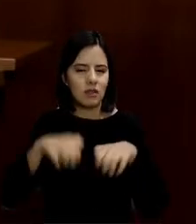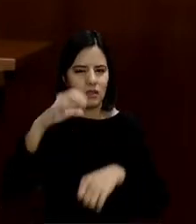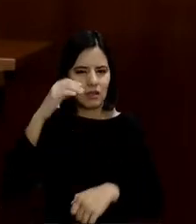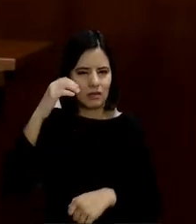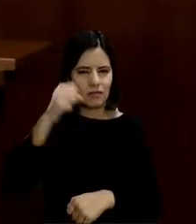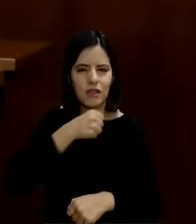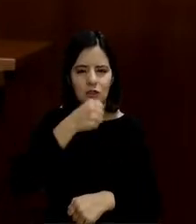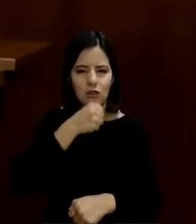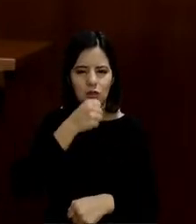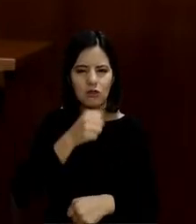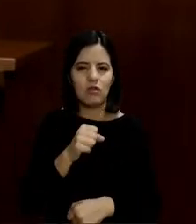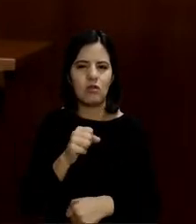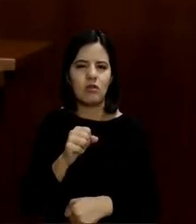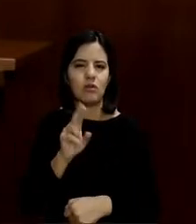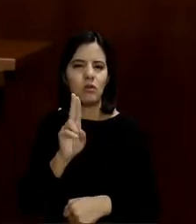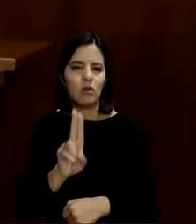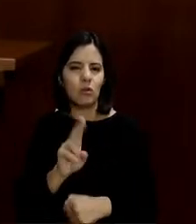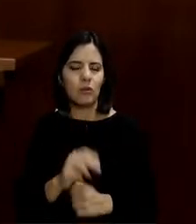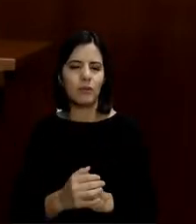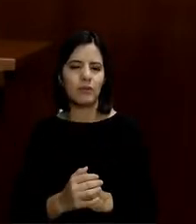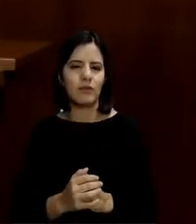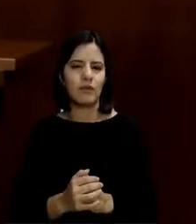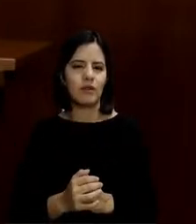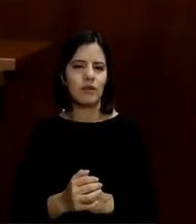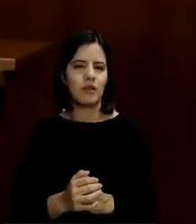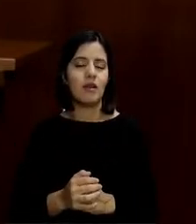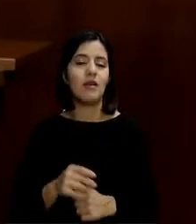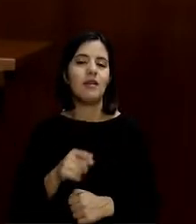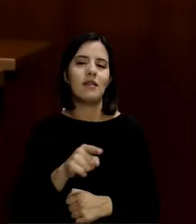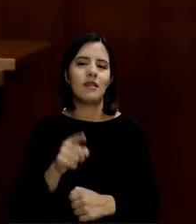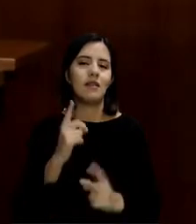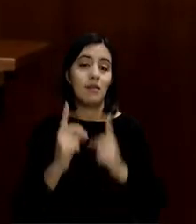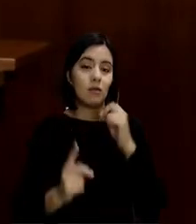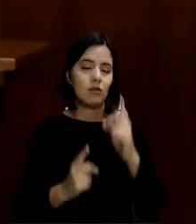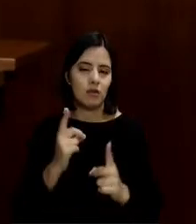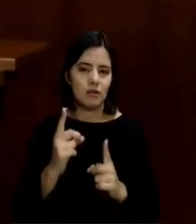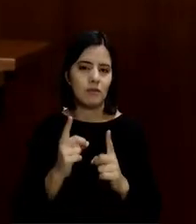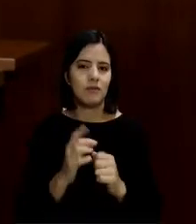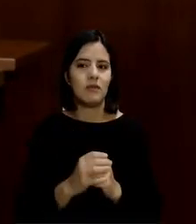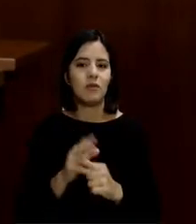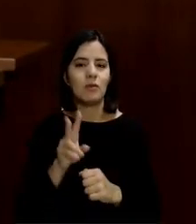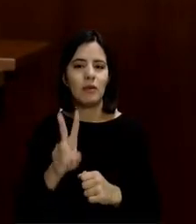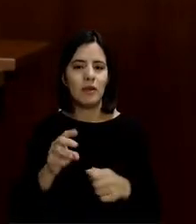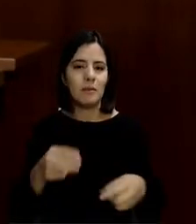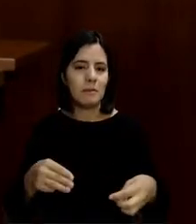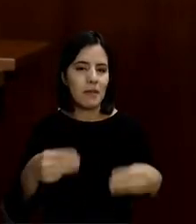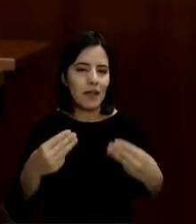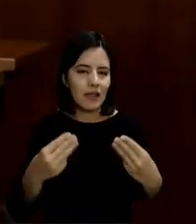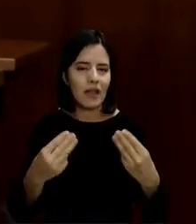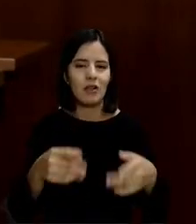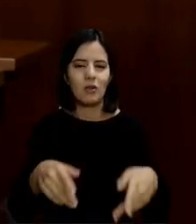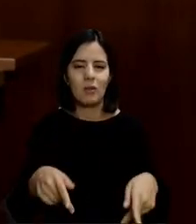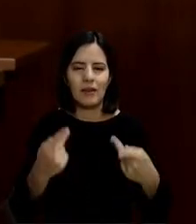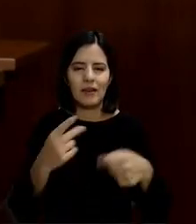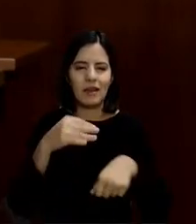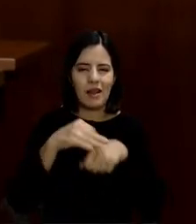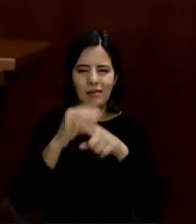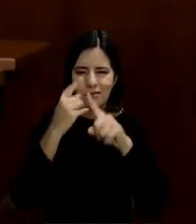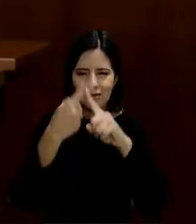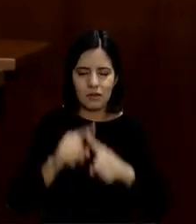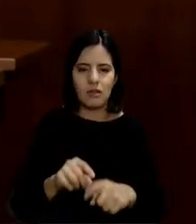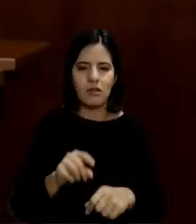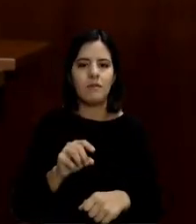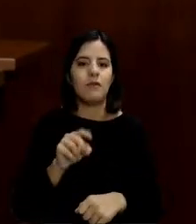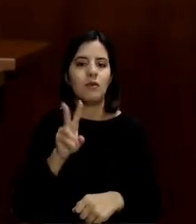V, de mercados, centrales de abastos y rastros, W, de